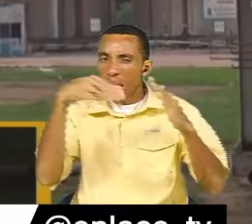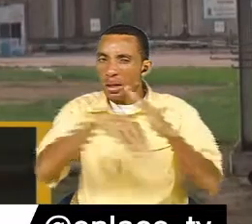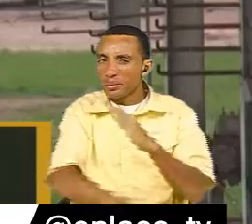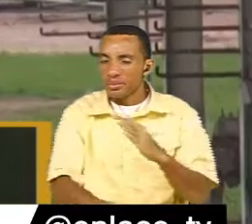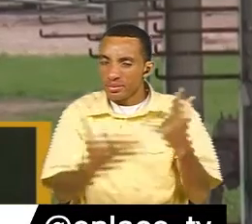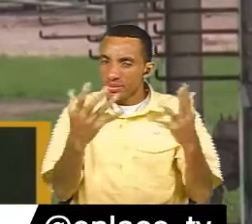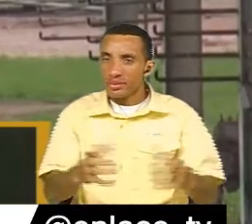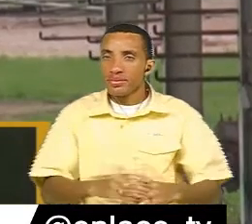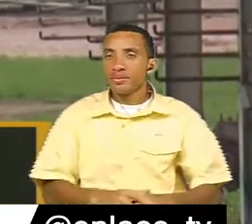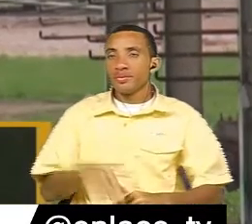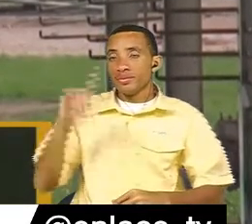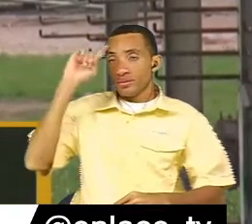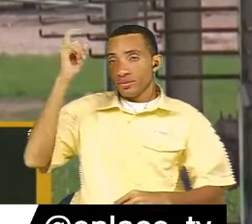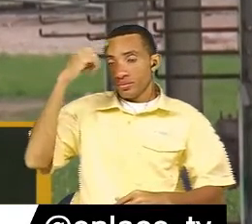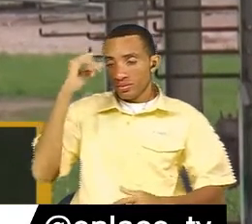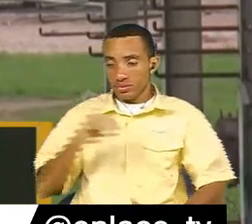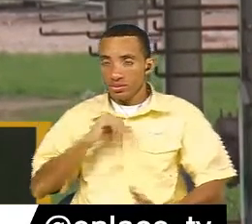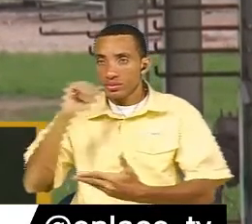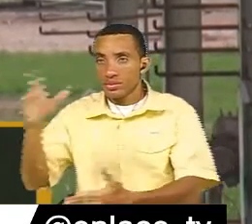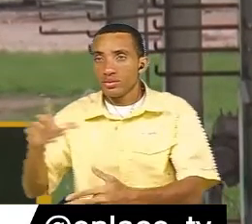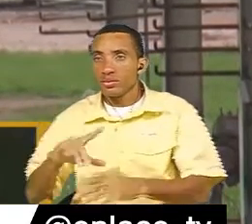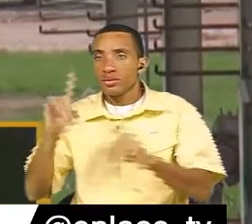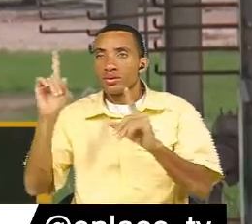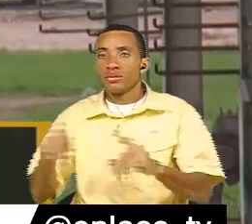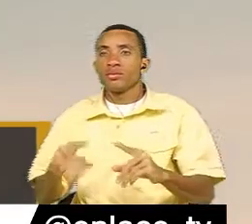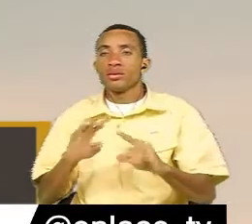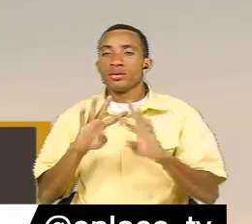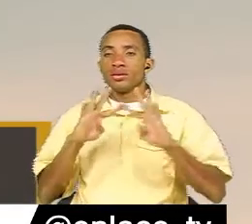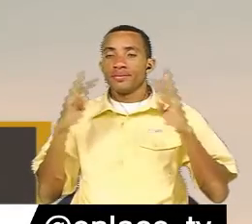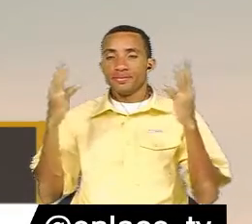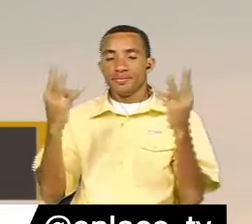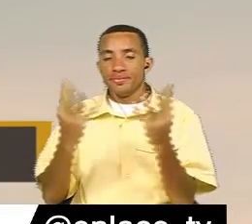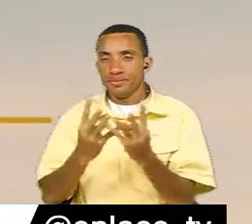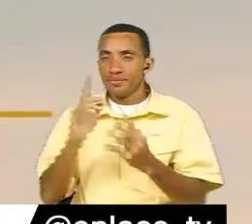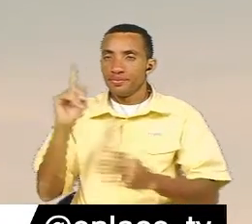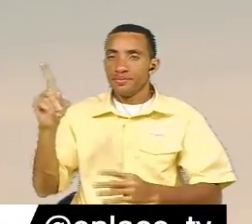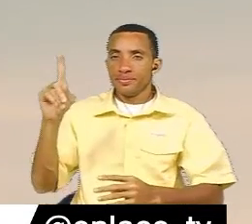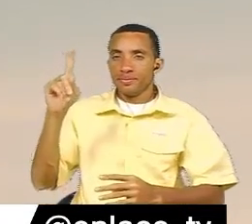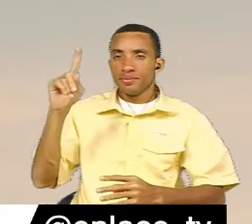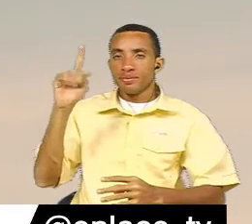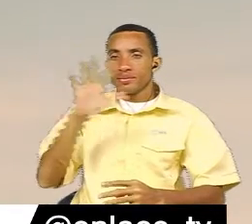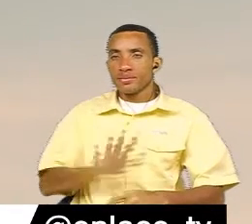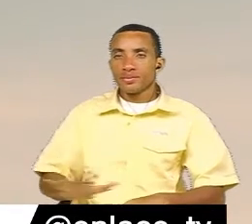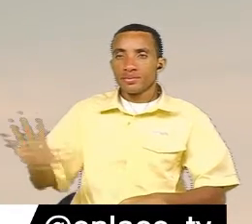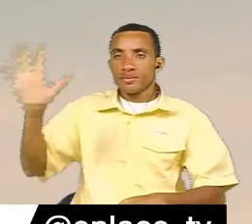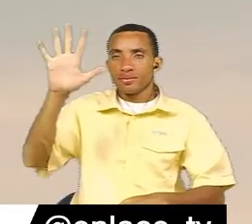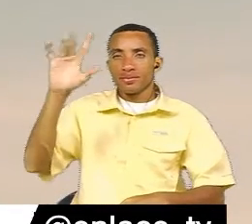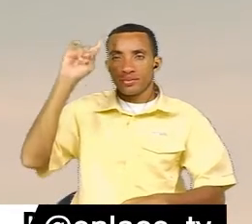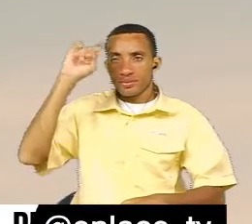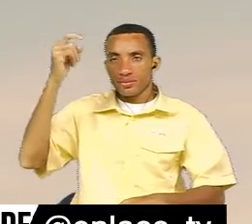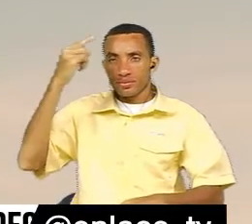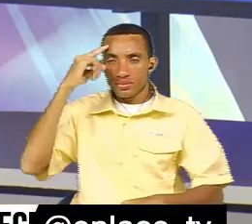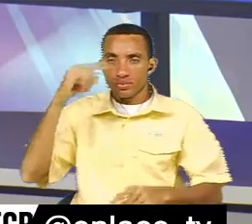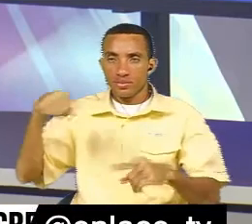tanto al gobierno departamental como a los diputados de Santander. Ferticol es una empresa de la gobernación de Santander.